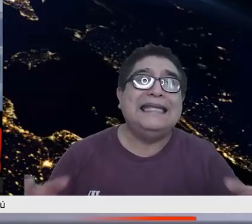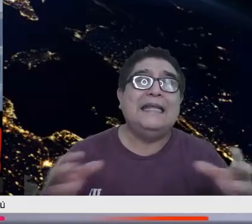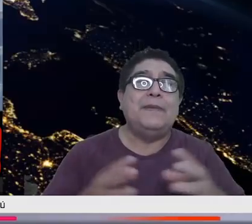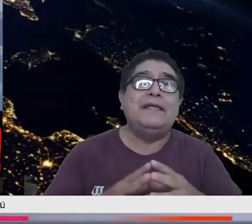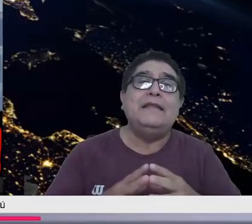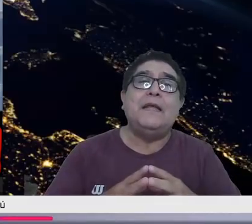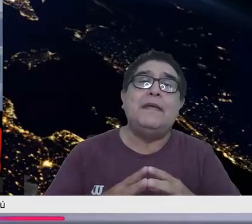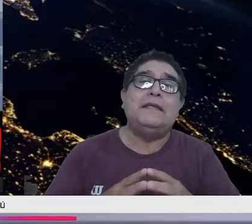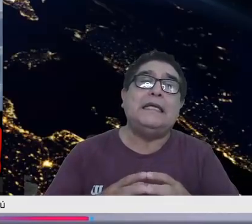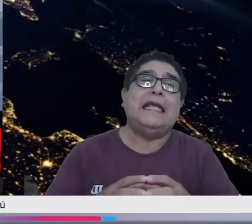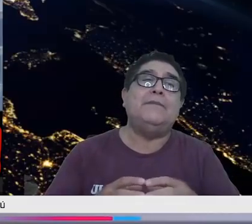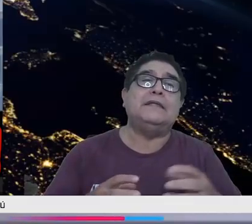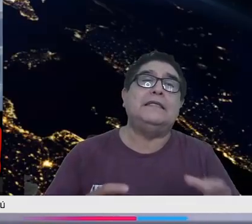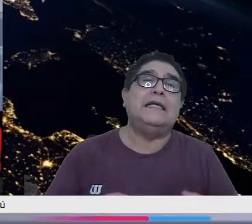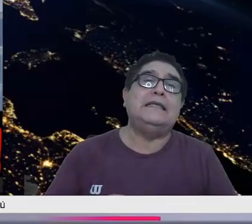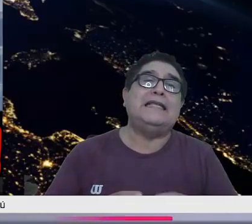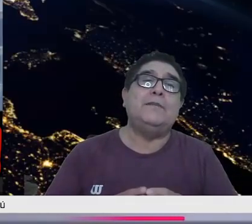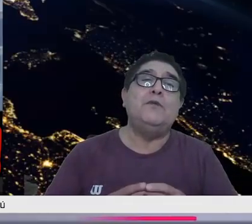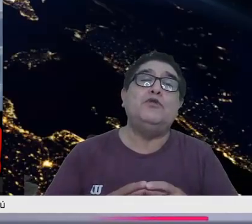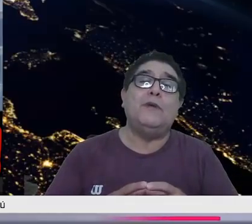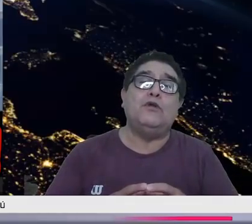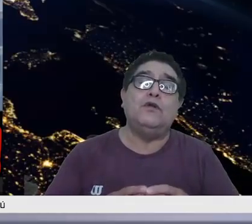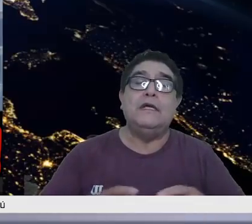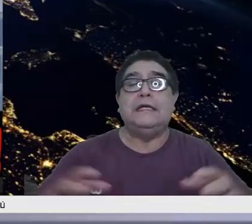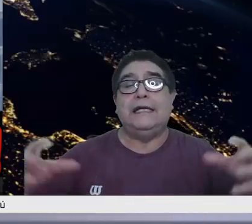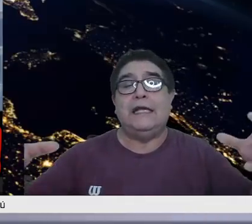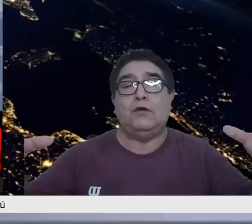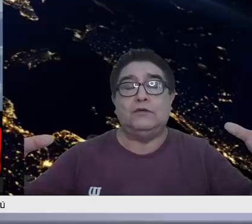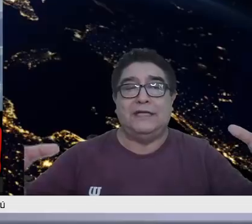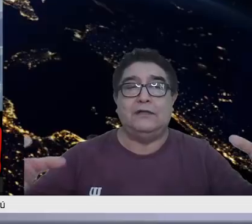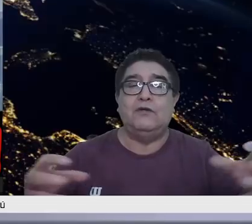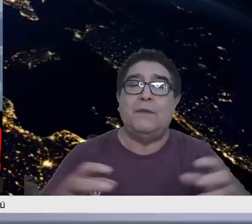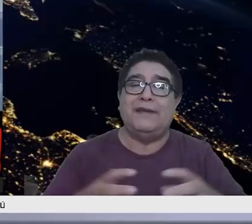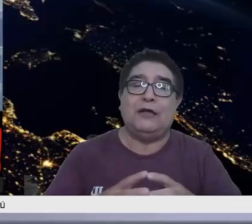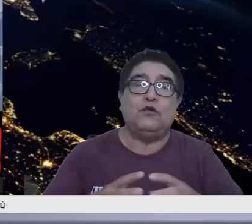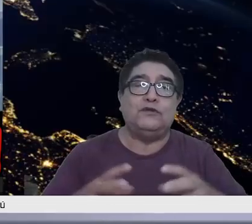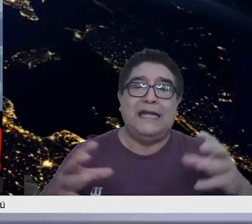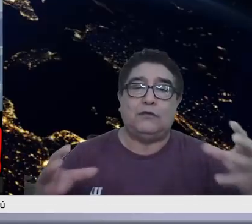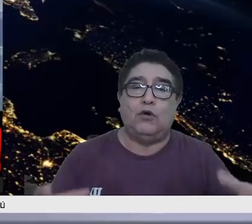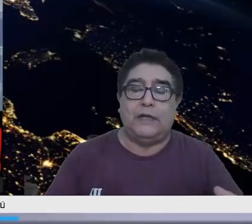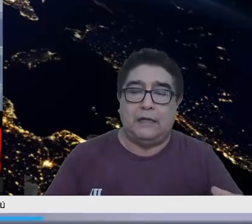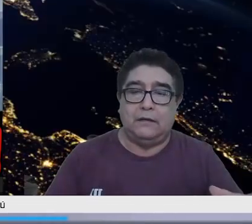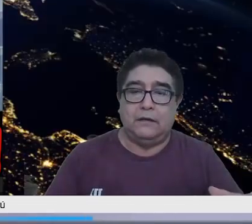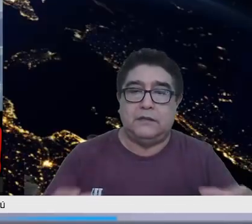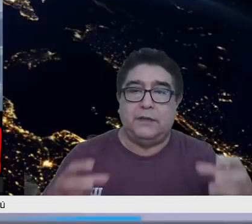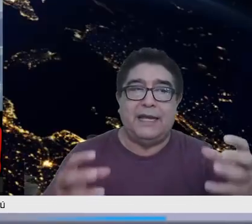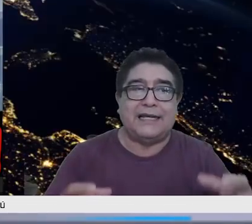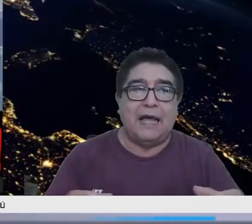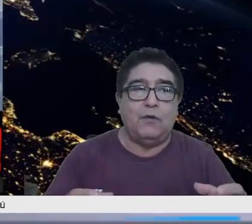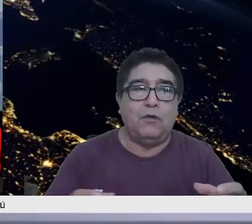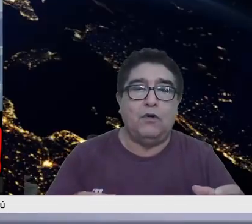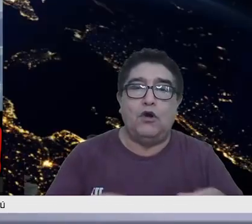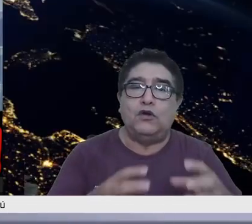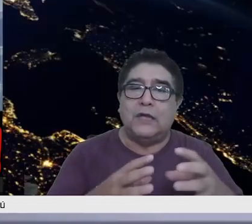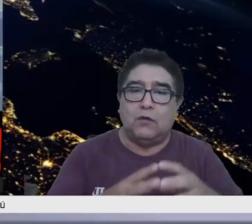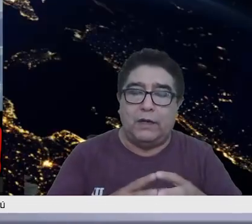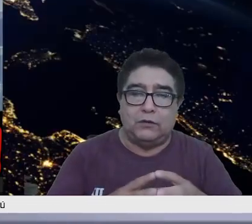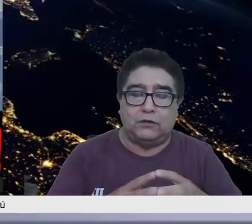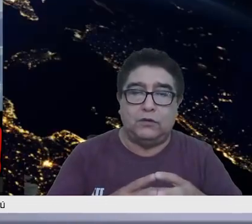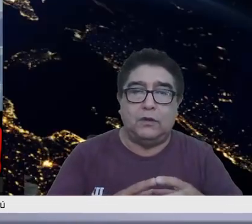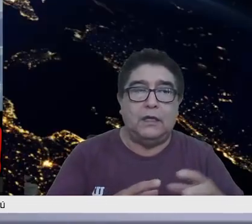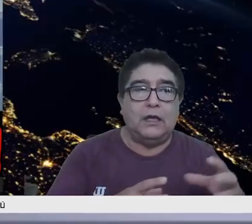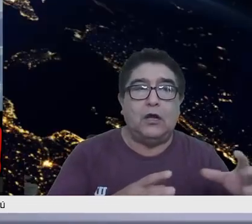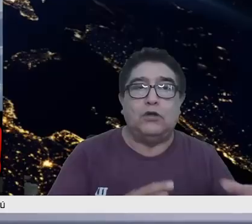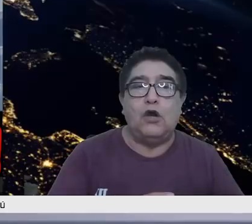Independientemente Que el presidente Que Andrés Andrés Márquez Obrador Quiere ser De una manera Conciliatoria Llevar a cabo Los